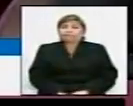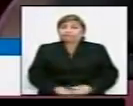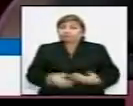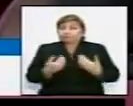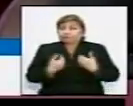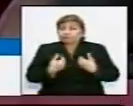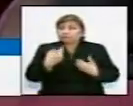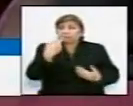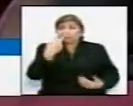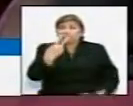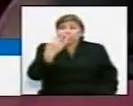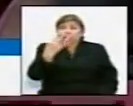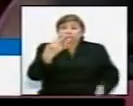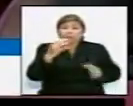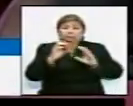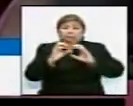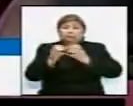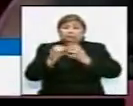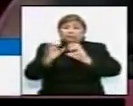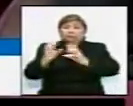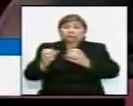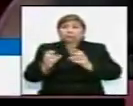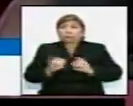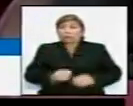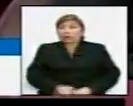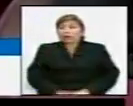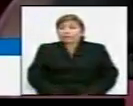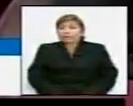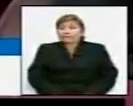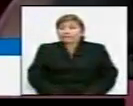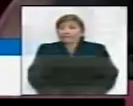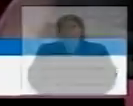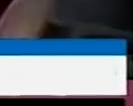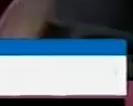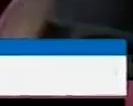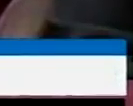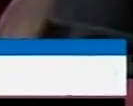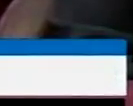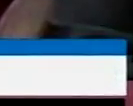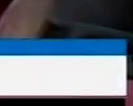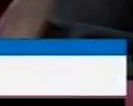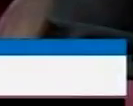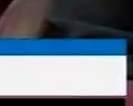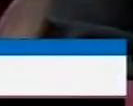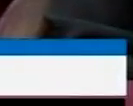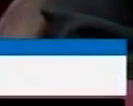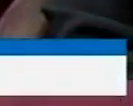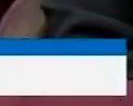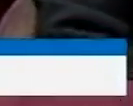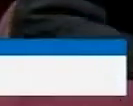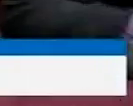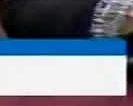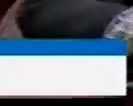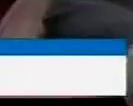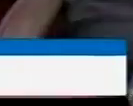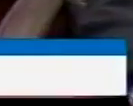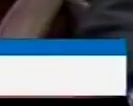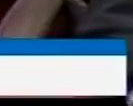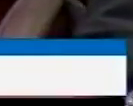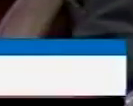tenemos 24 organizaciones políticas con inscripción vigente, ¿no?